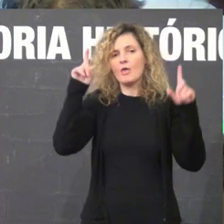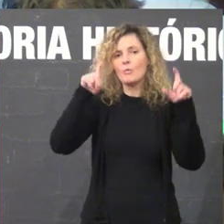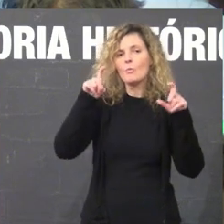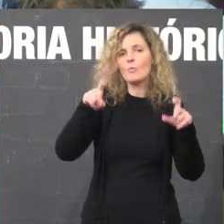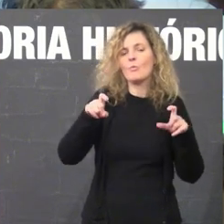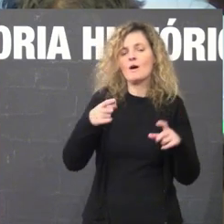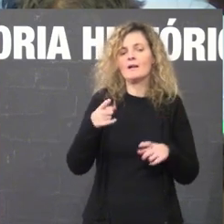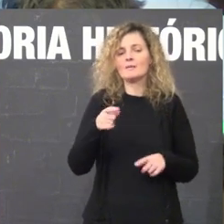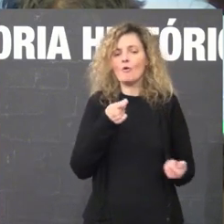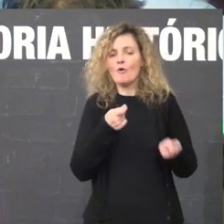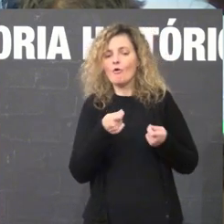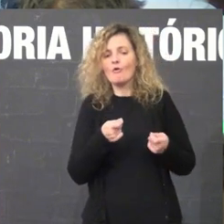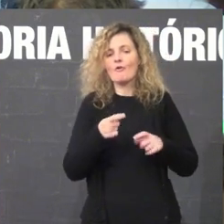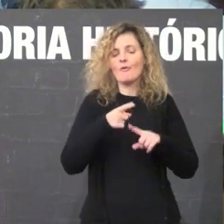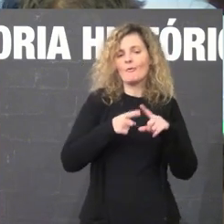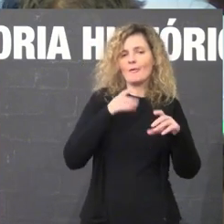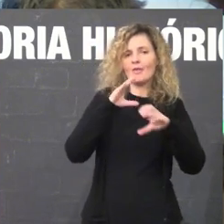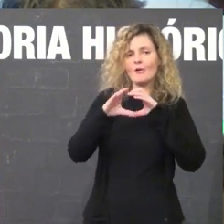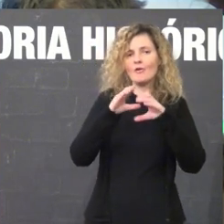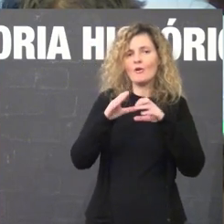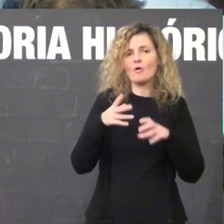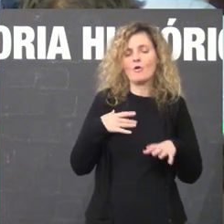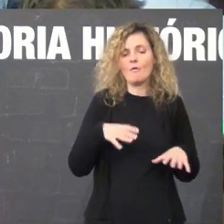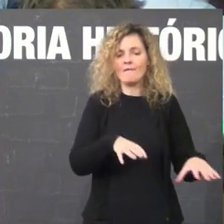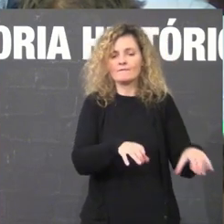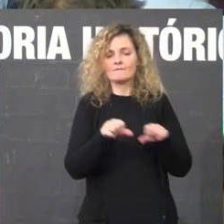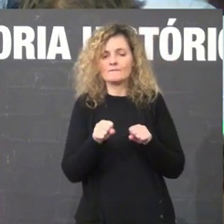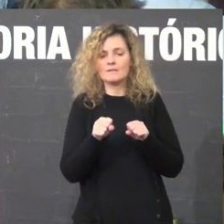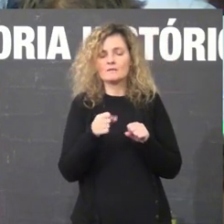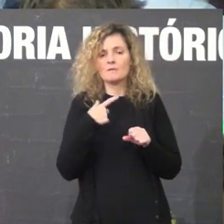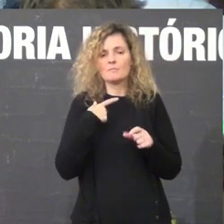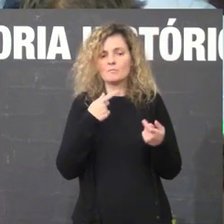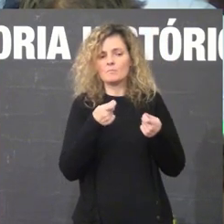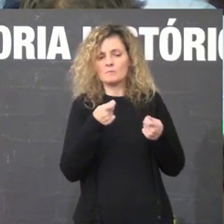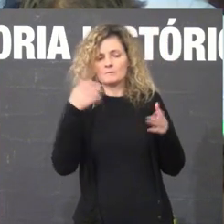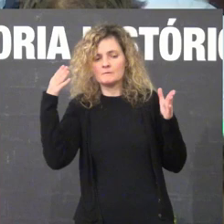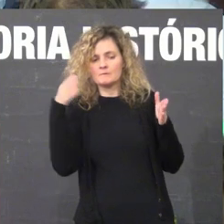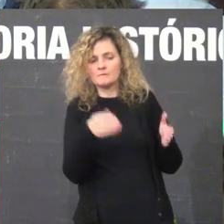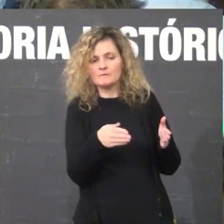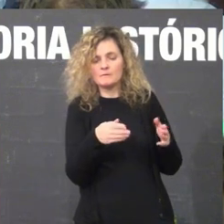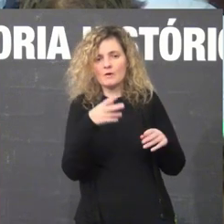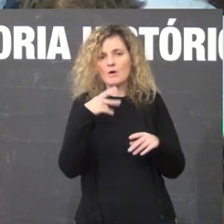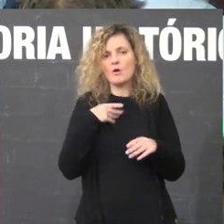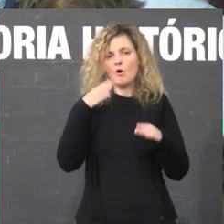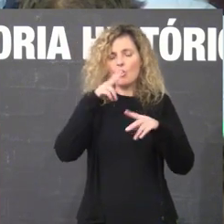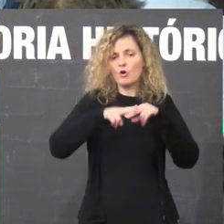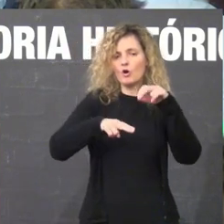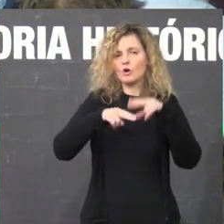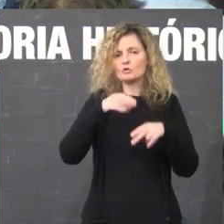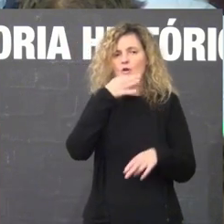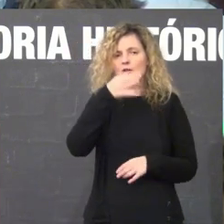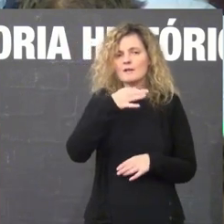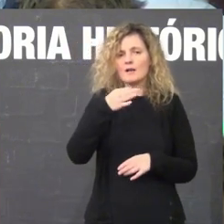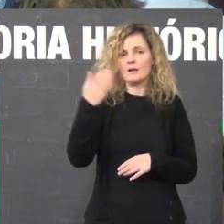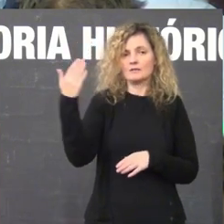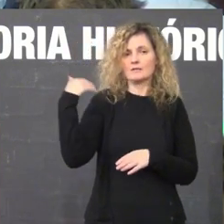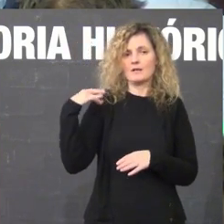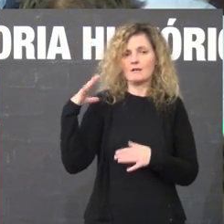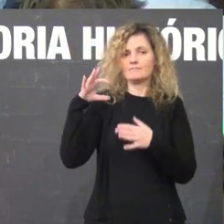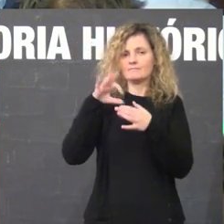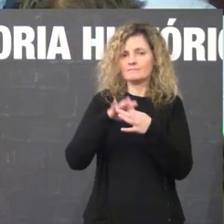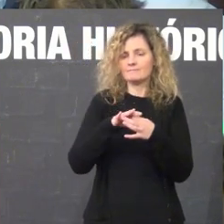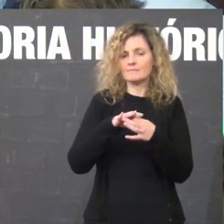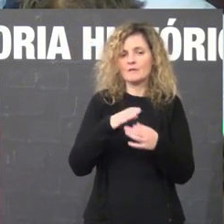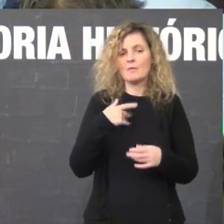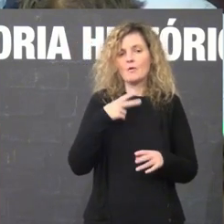también controlar los medios de comunicación con ese monopolio que tienen y por eso se focalizan en construir un determinado relato sobre el pasado porque eso